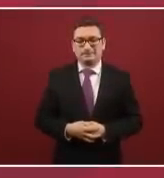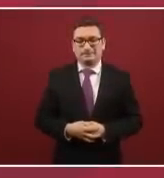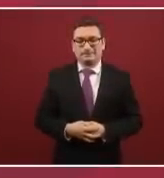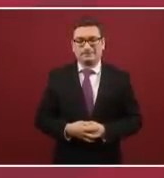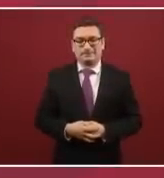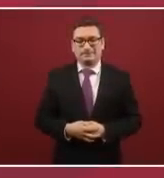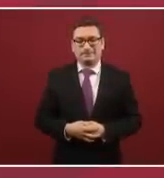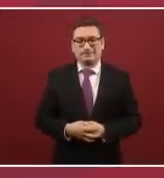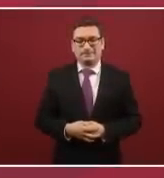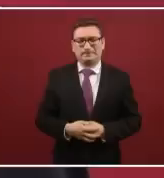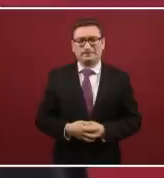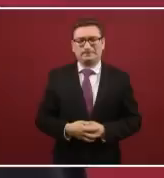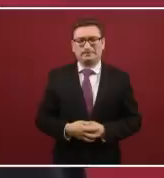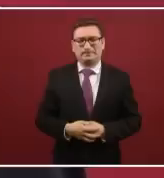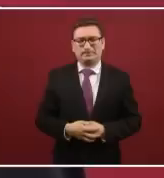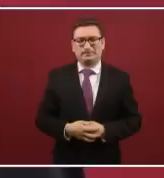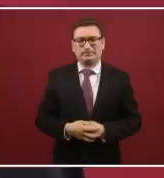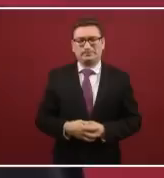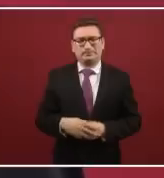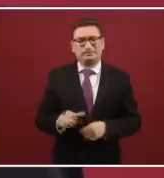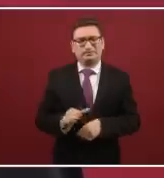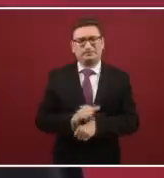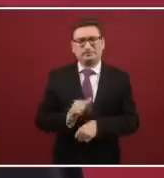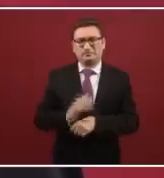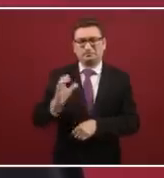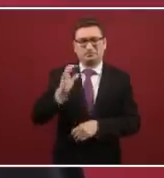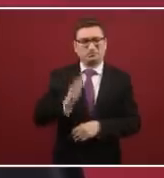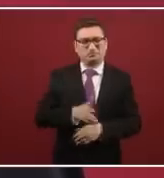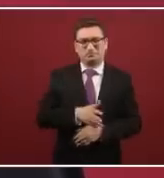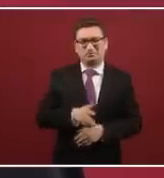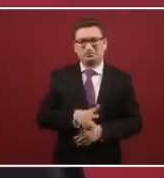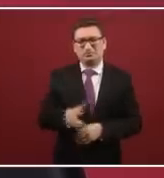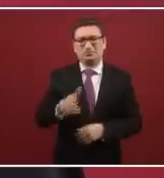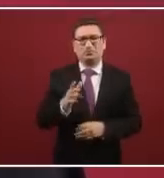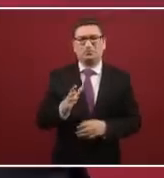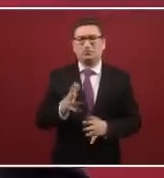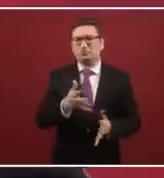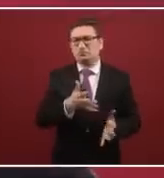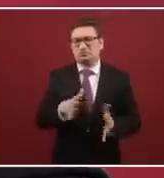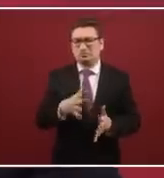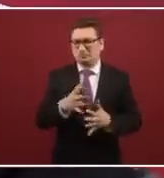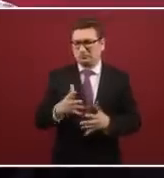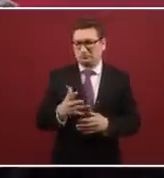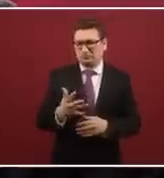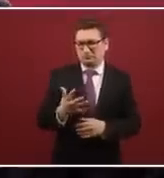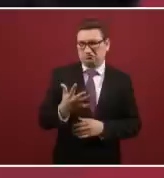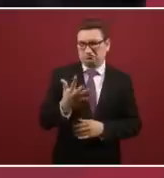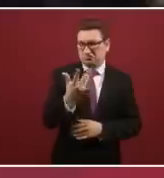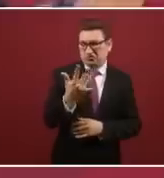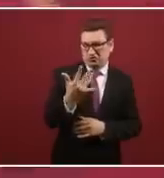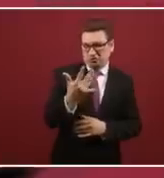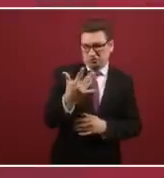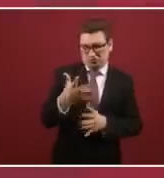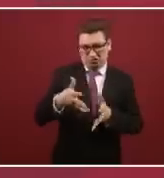Habían como 50 camionetas, unas machuchonas así,